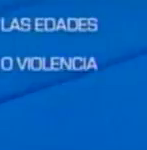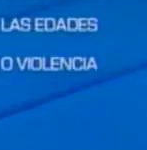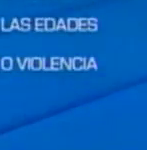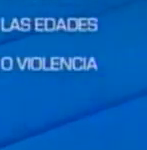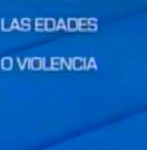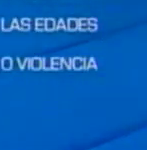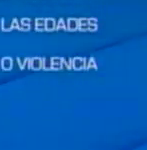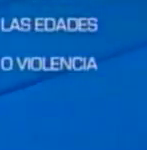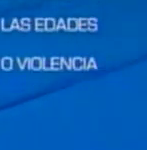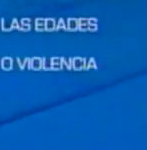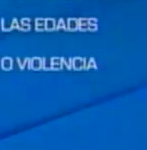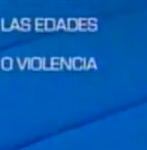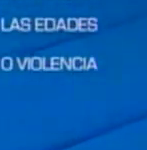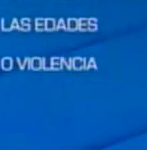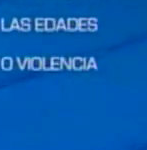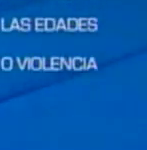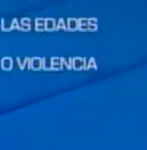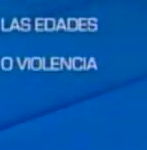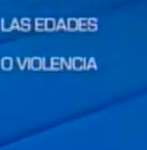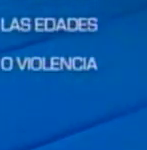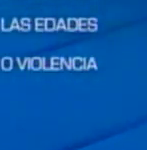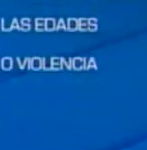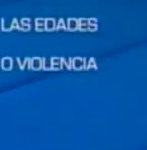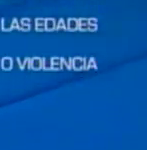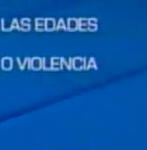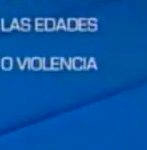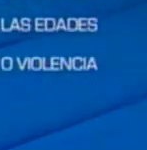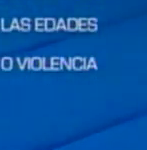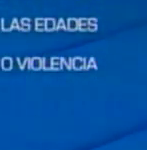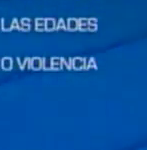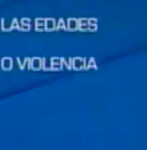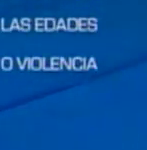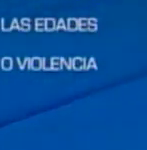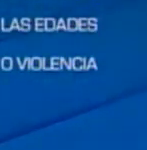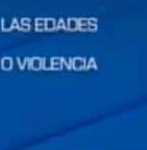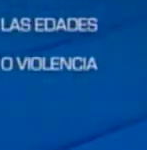público familiar, apto para todas las edades. No contiene escenas de sexo.